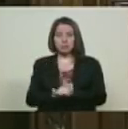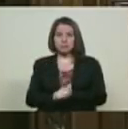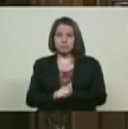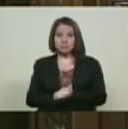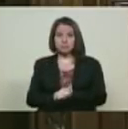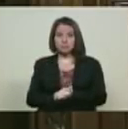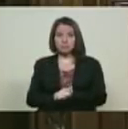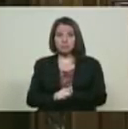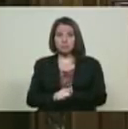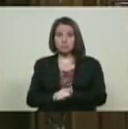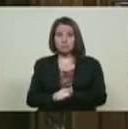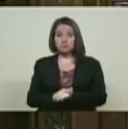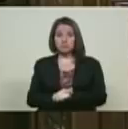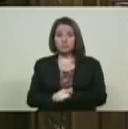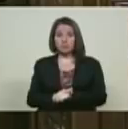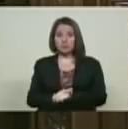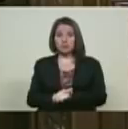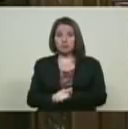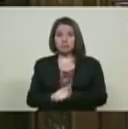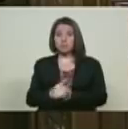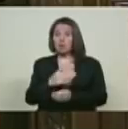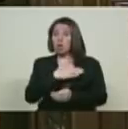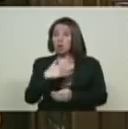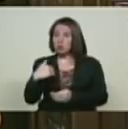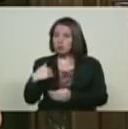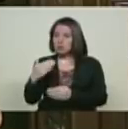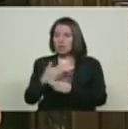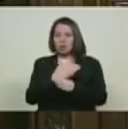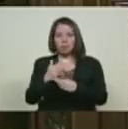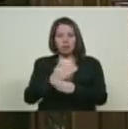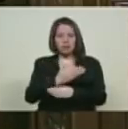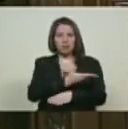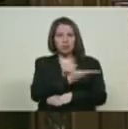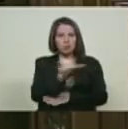Así que yo quisiera también compartir con ustedes,